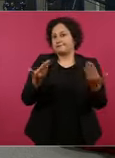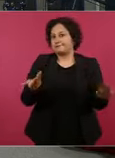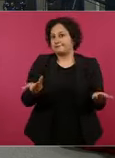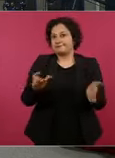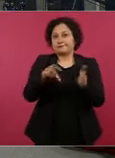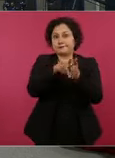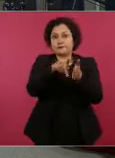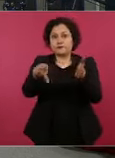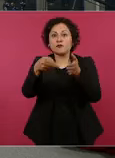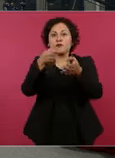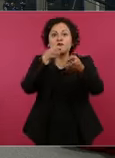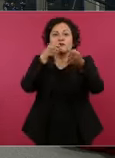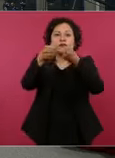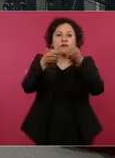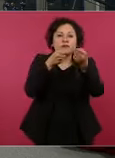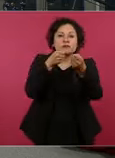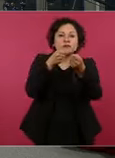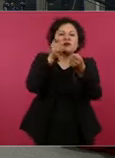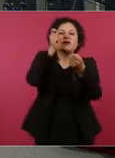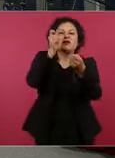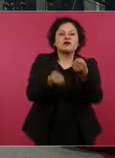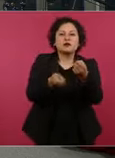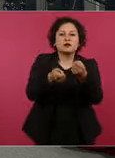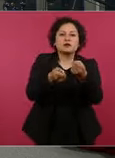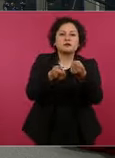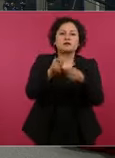imperativo ético.